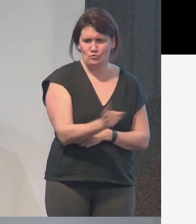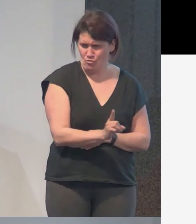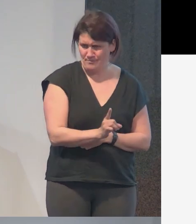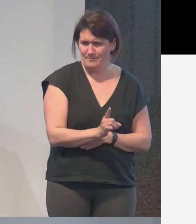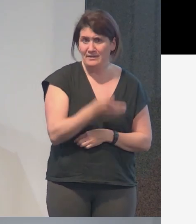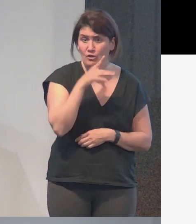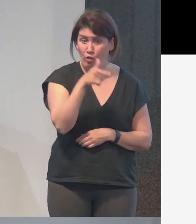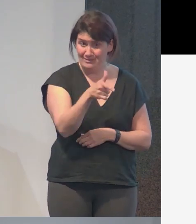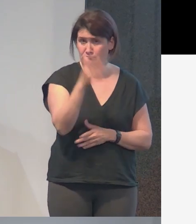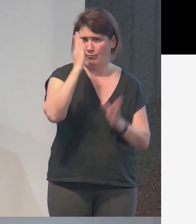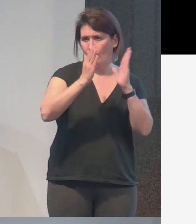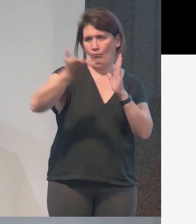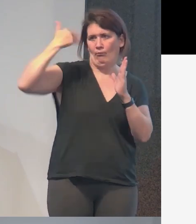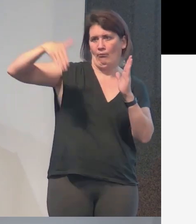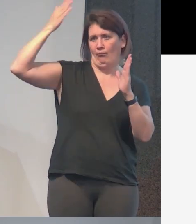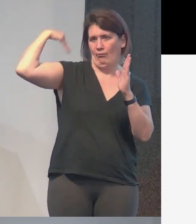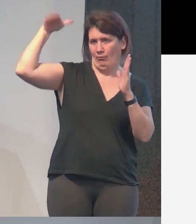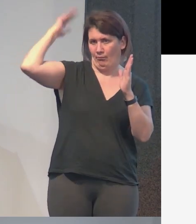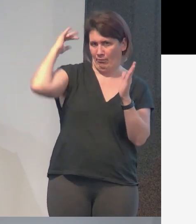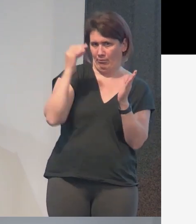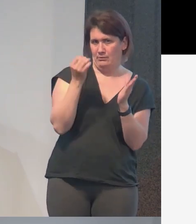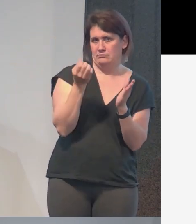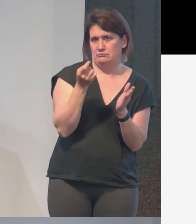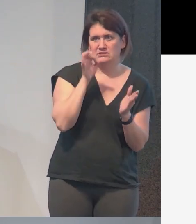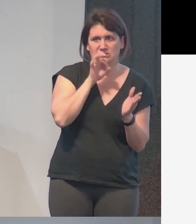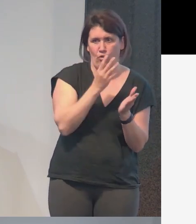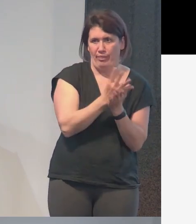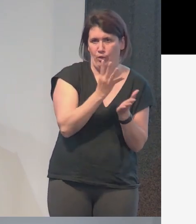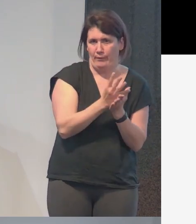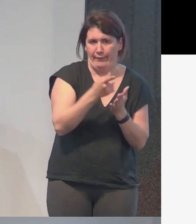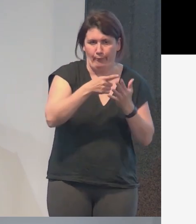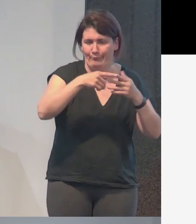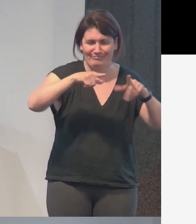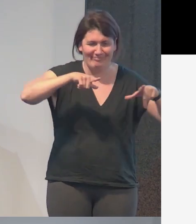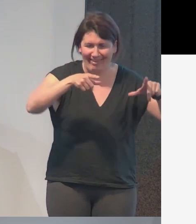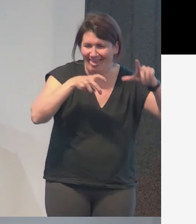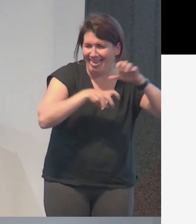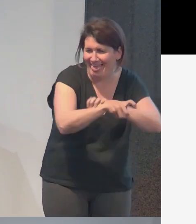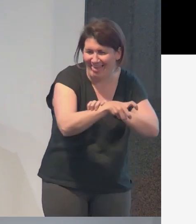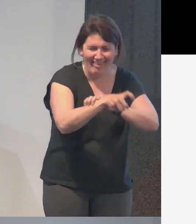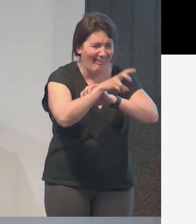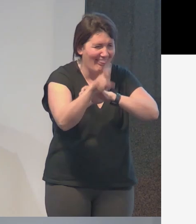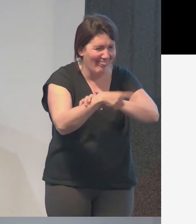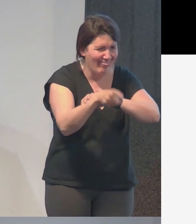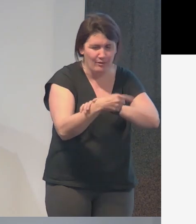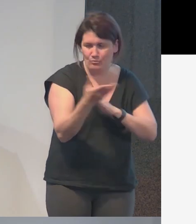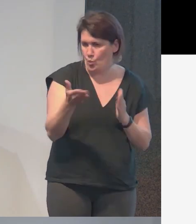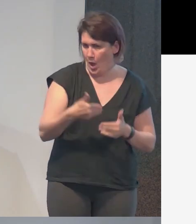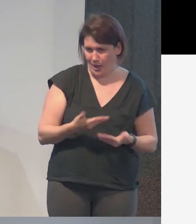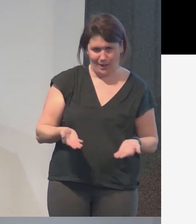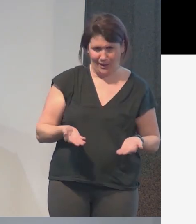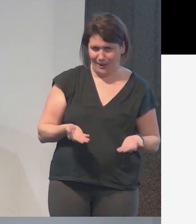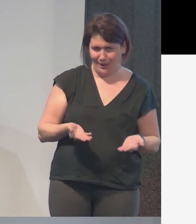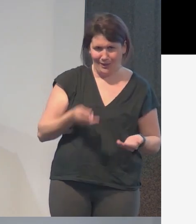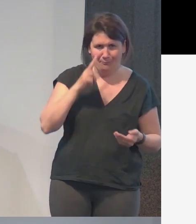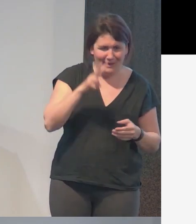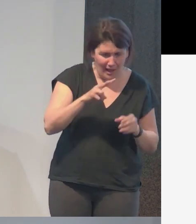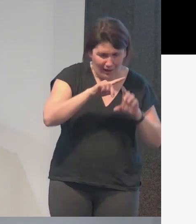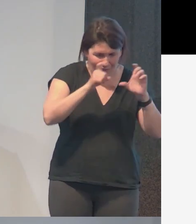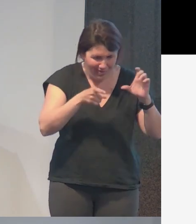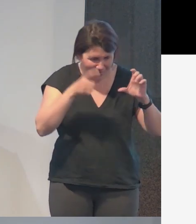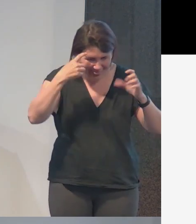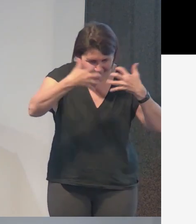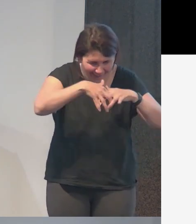aquel entonces no tenían escáneres de resonancia magnética, no podían mirar dentro